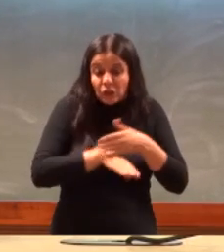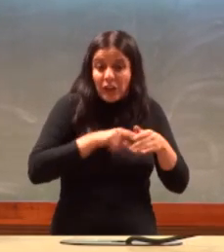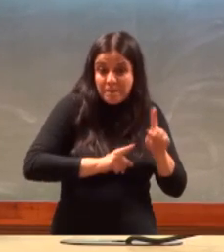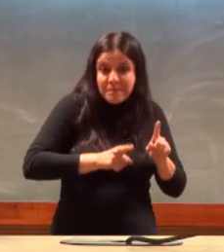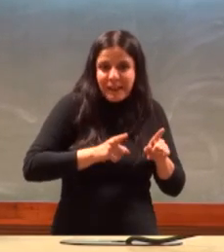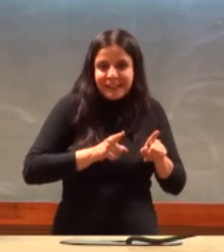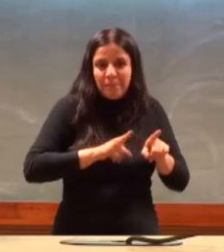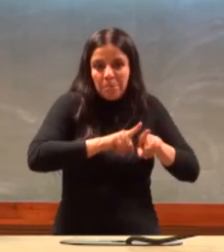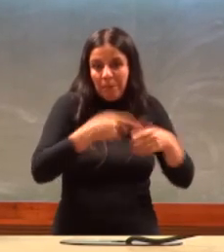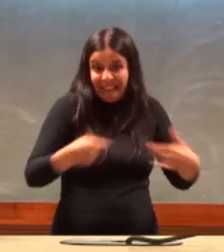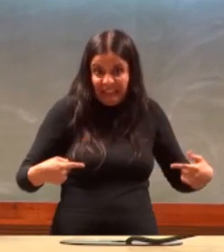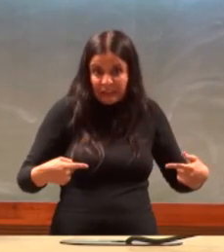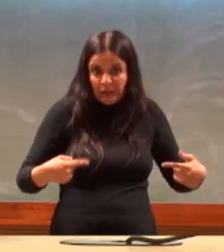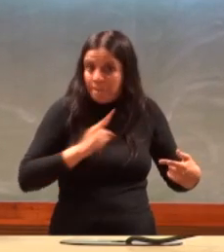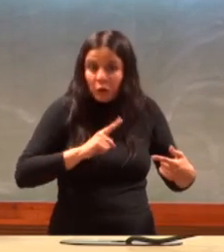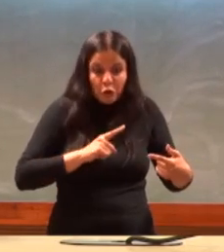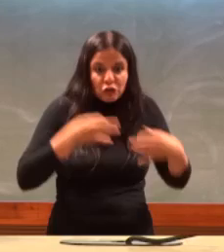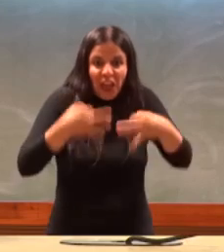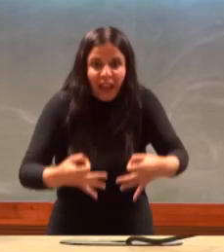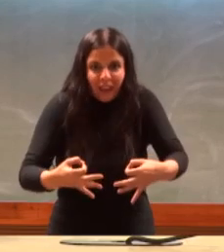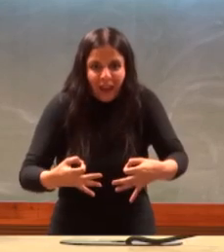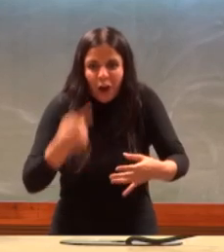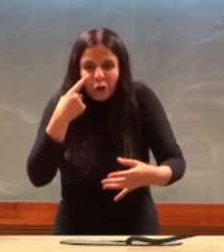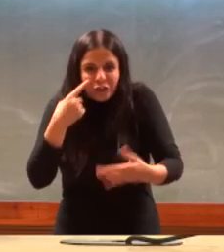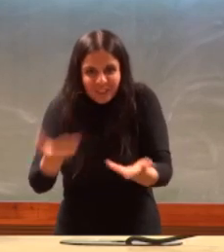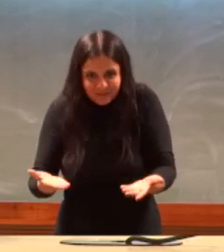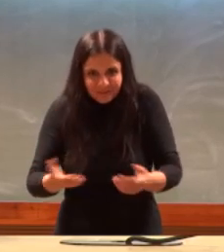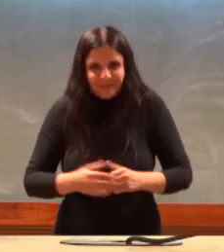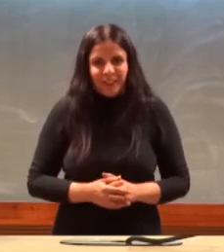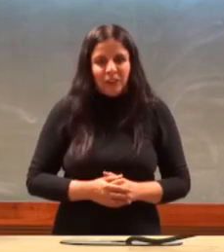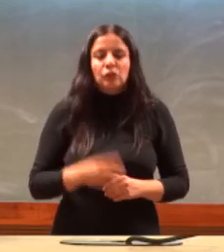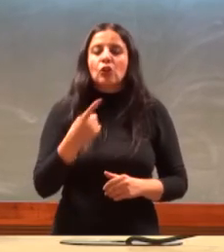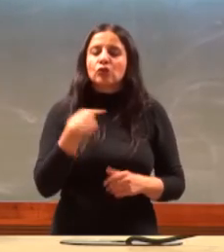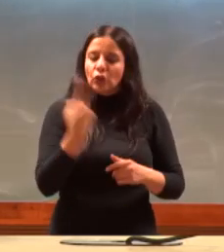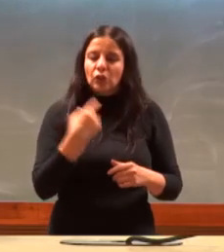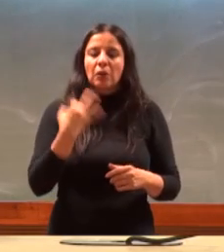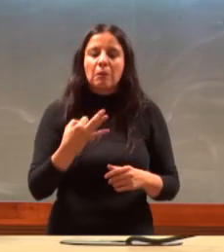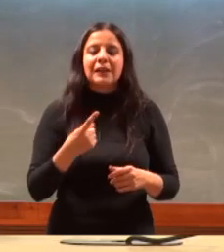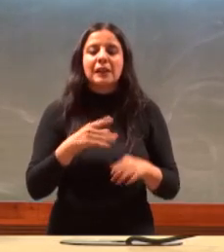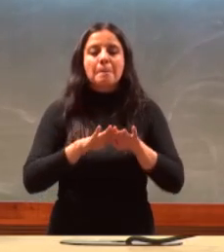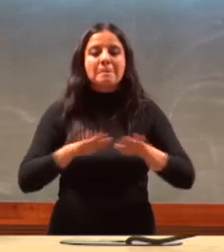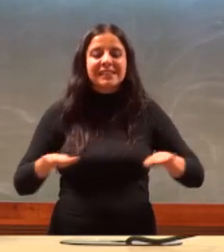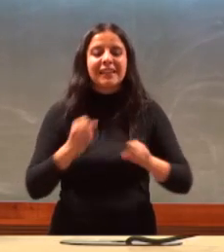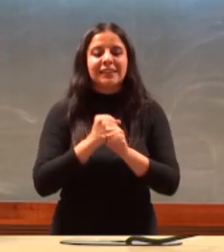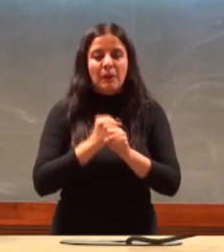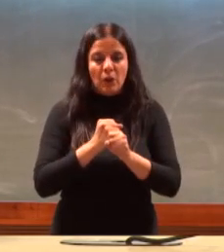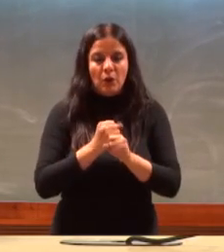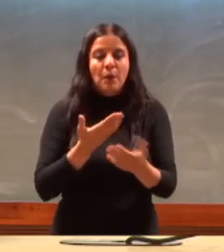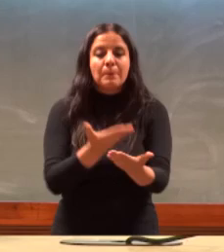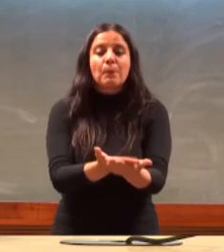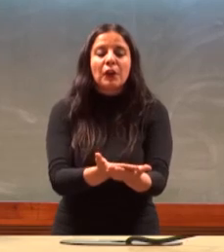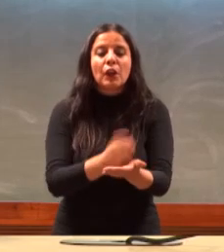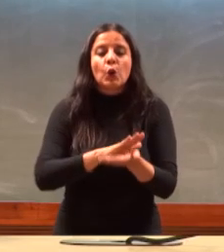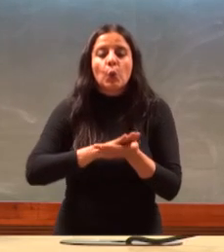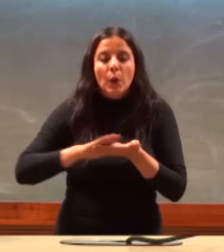de extensión creeremos que todos juntos tenemos que debatir hacer mesas de trabajo y proponer líneas nuevas líneas temáticas